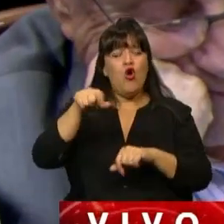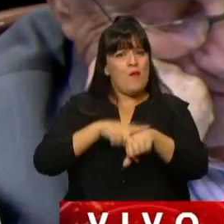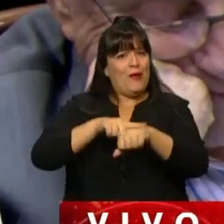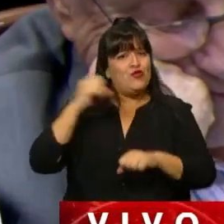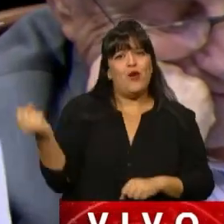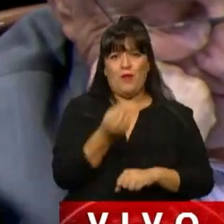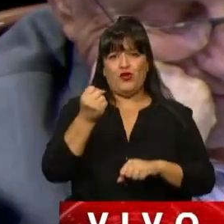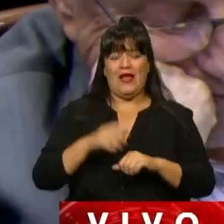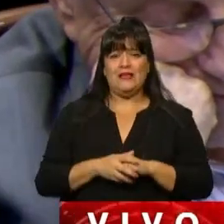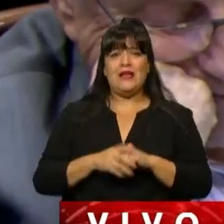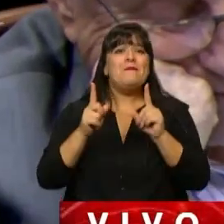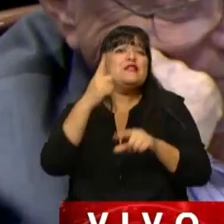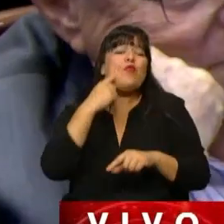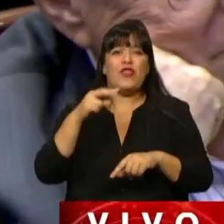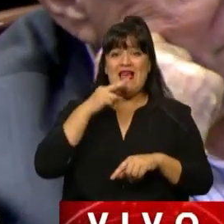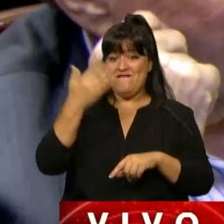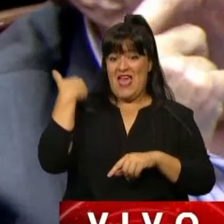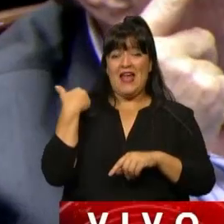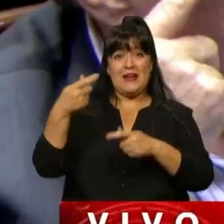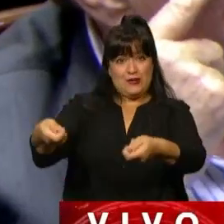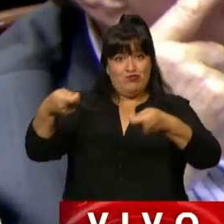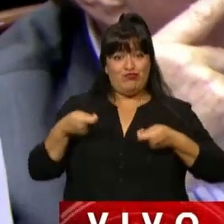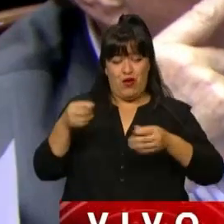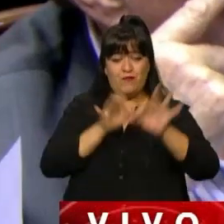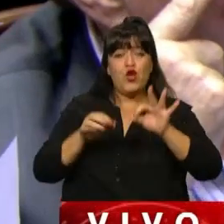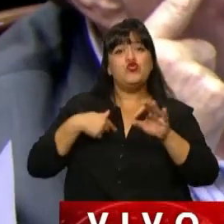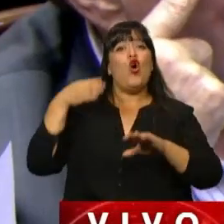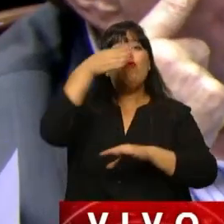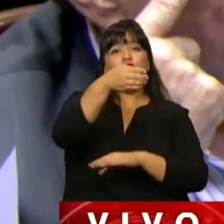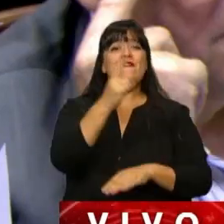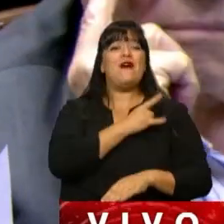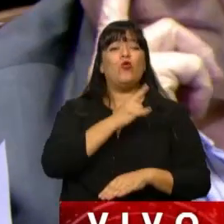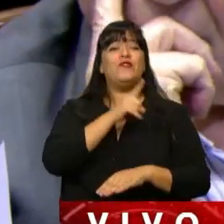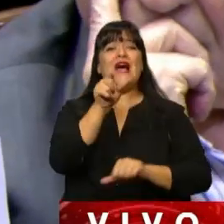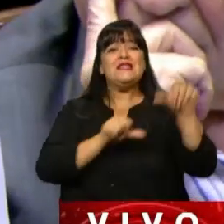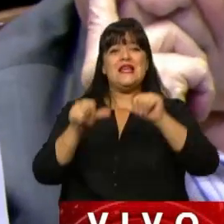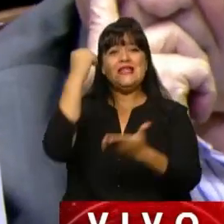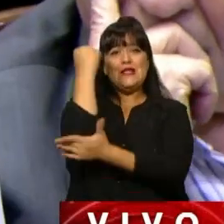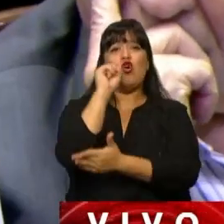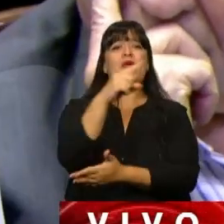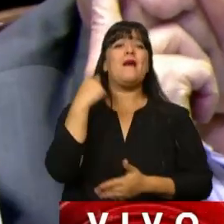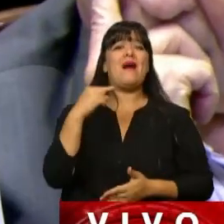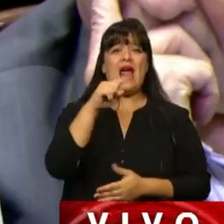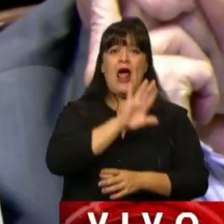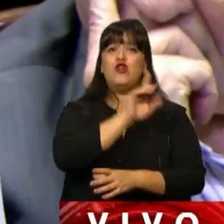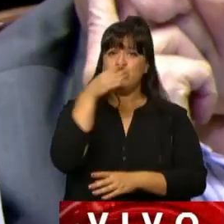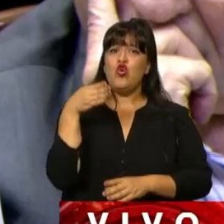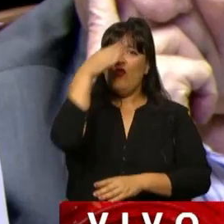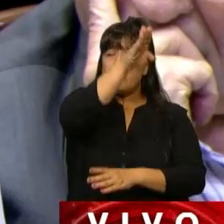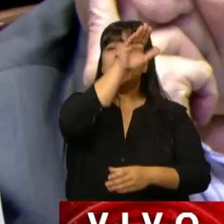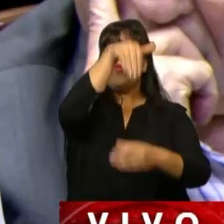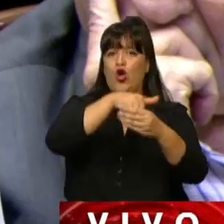importante. Yo el mismo día viernes que entró acá, fui a la Facultad de Ciencias Económicas de Paraná a votar. Y